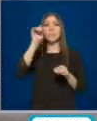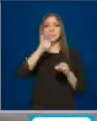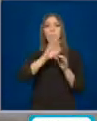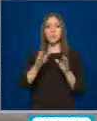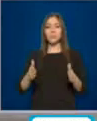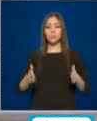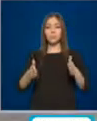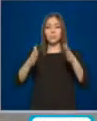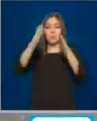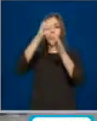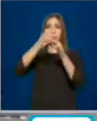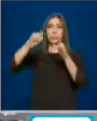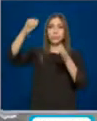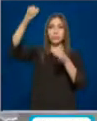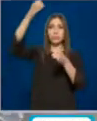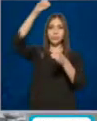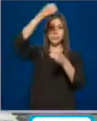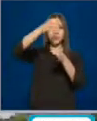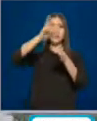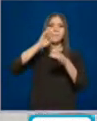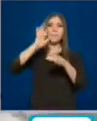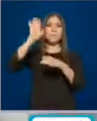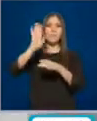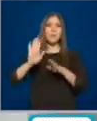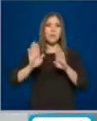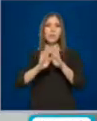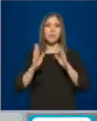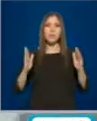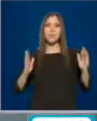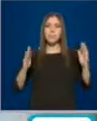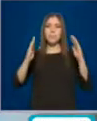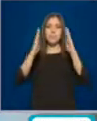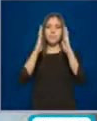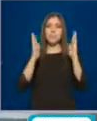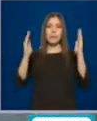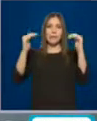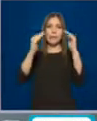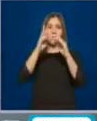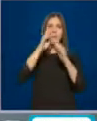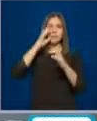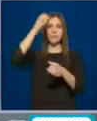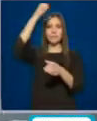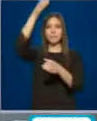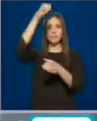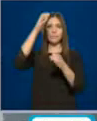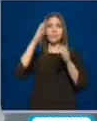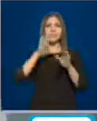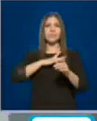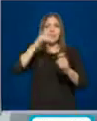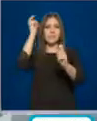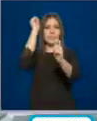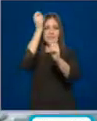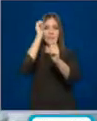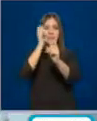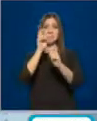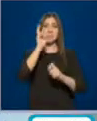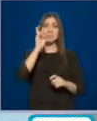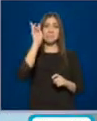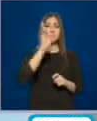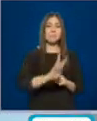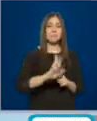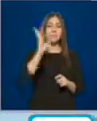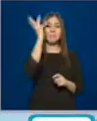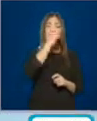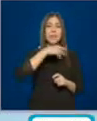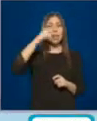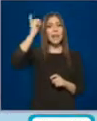pedestal que asemeja una pirámide, encontramos una escultura ecuestre. Y es muy bonita la escultura,